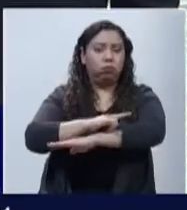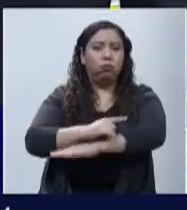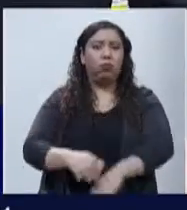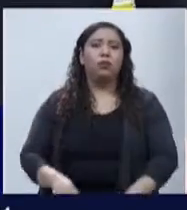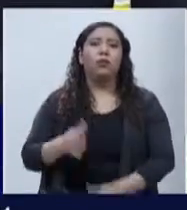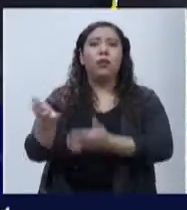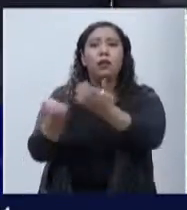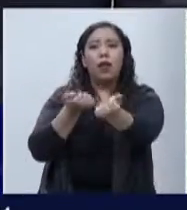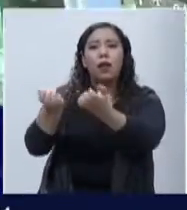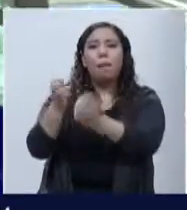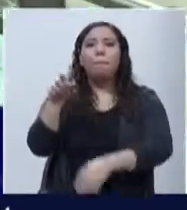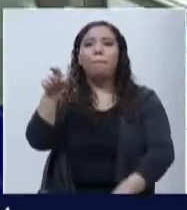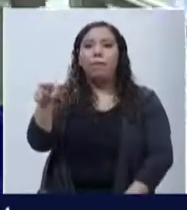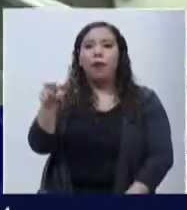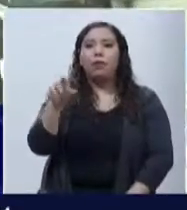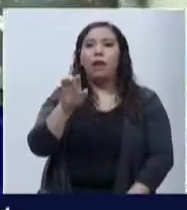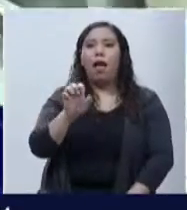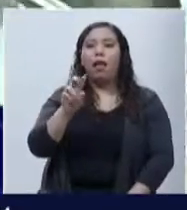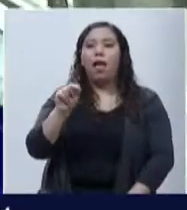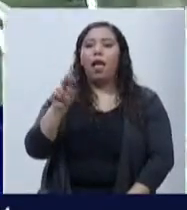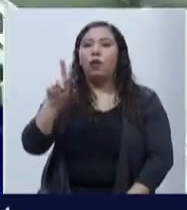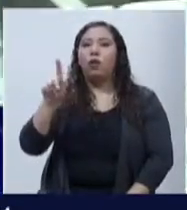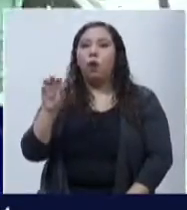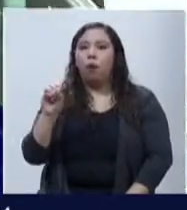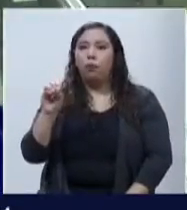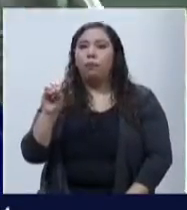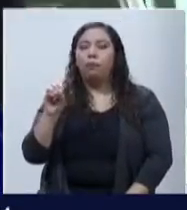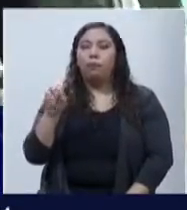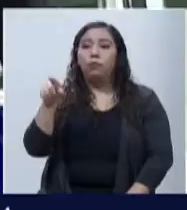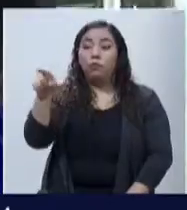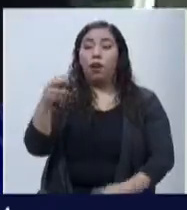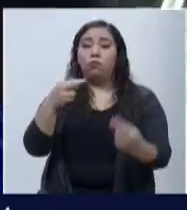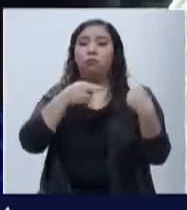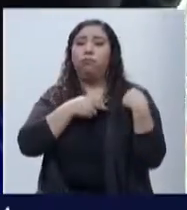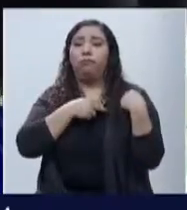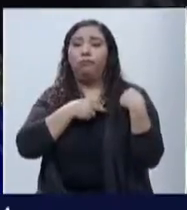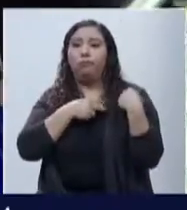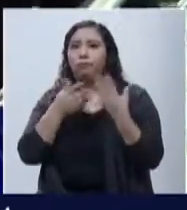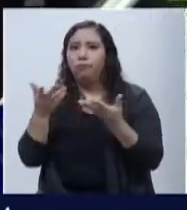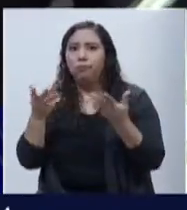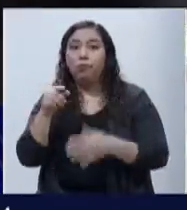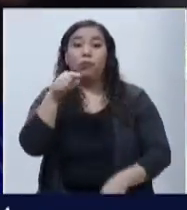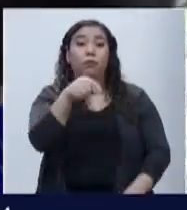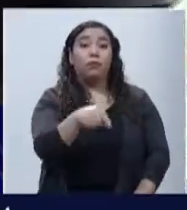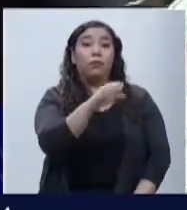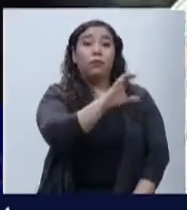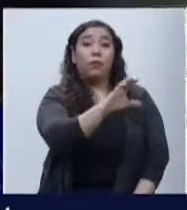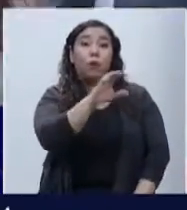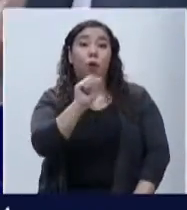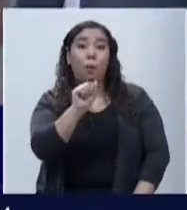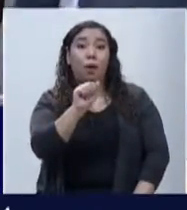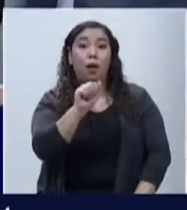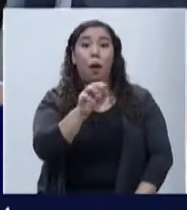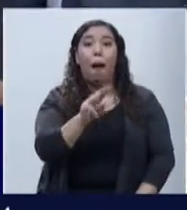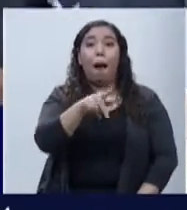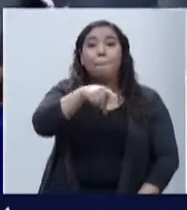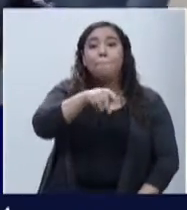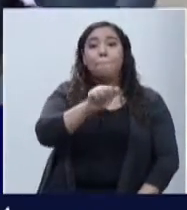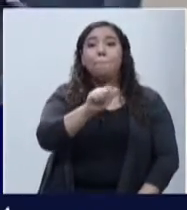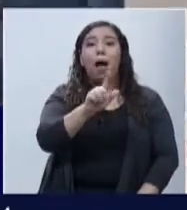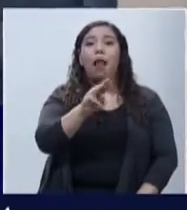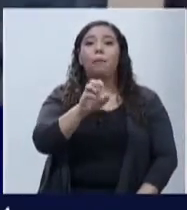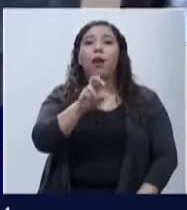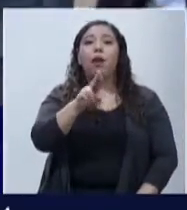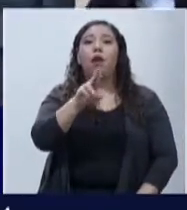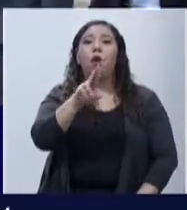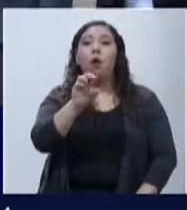hondureña de inversiones en code están a cargo de la construcción del aeropuerto internacional de palmerola que